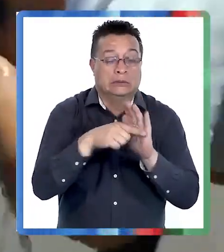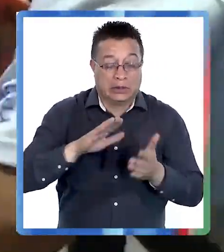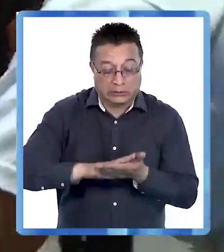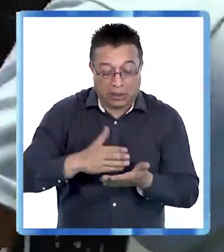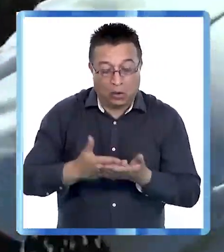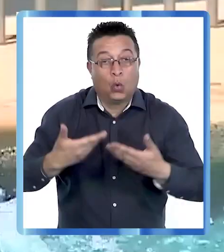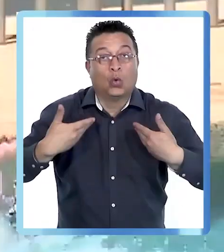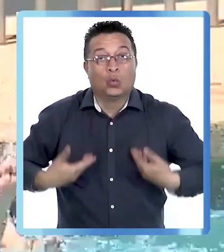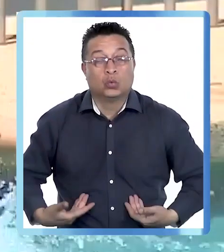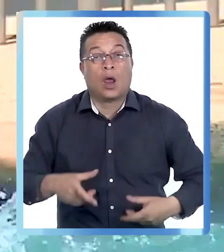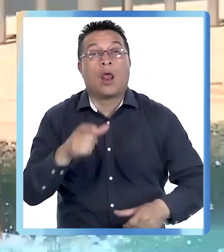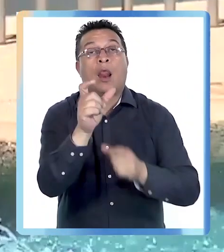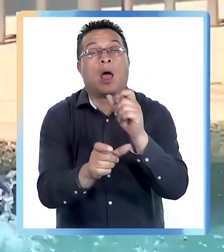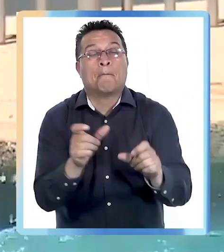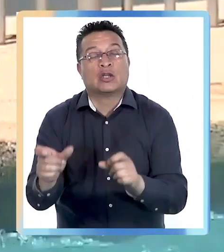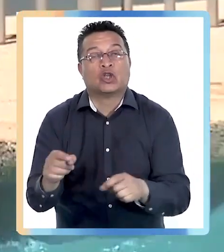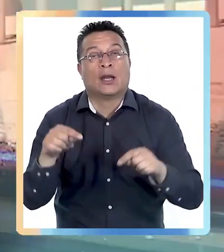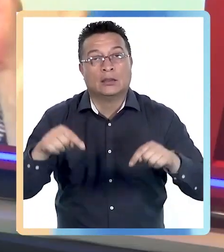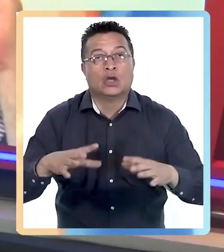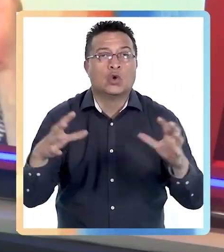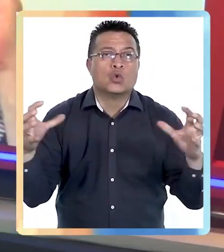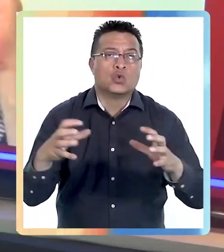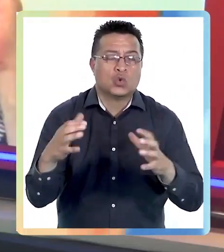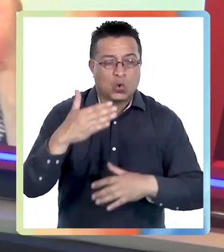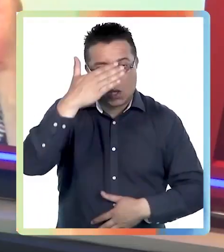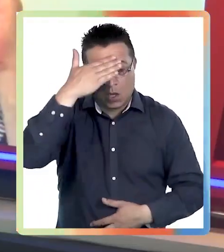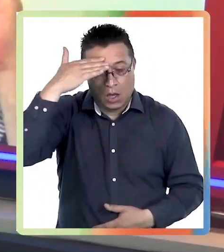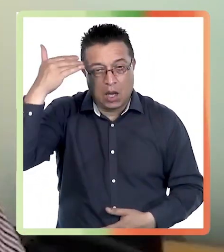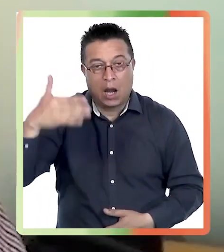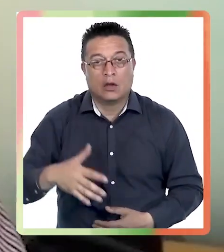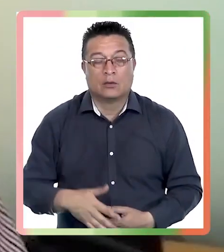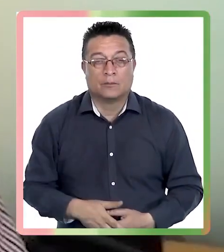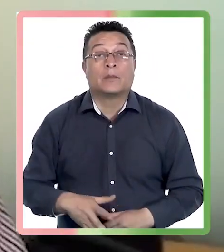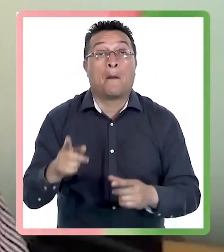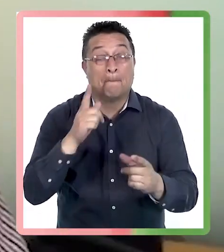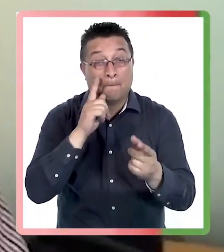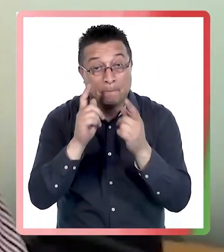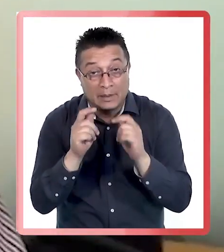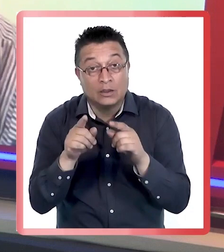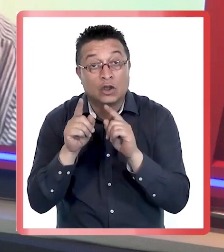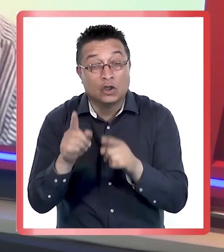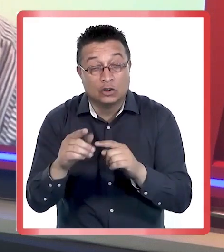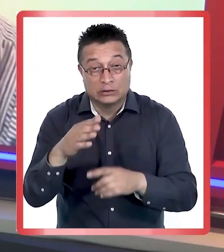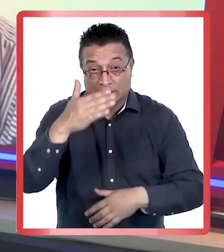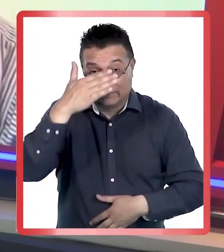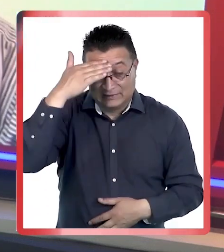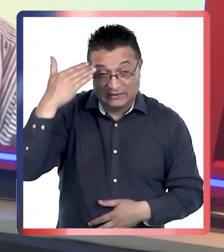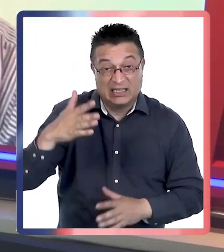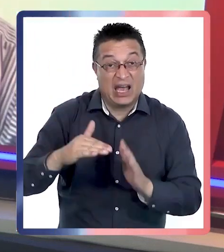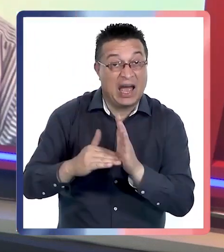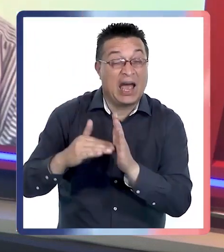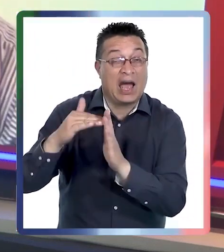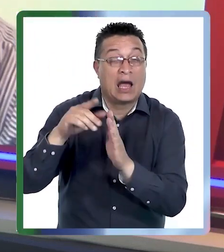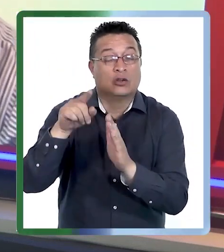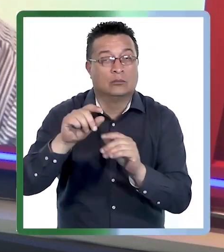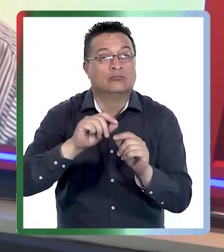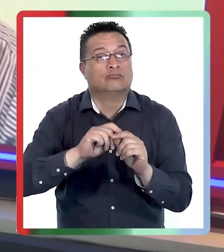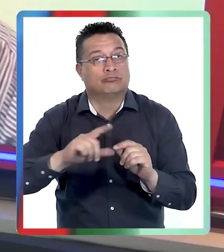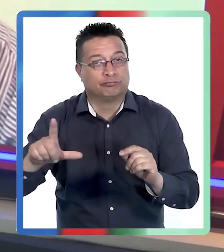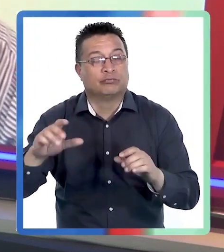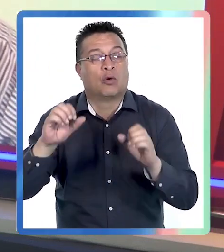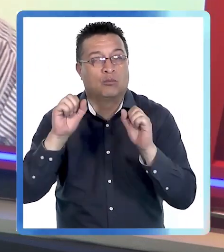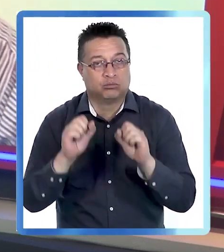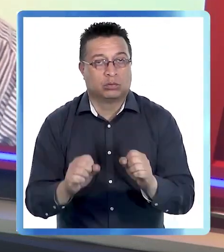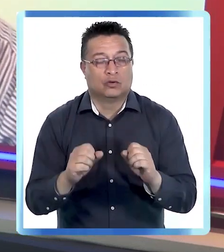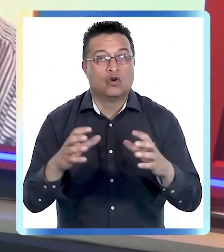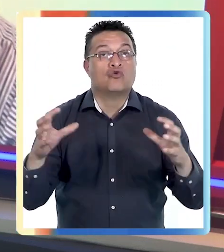para la salud que puede tener en las personas estas altas temperaturas? Los riesgos de las altas temperaturas son la creación y